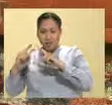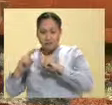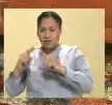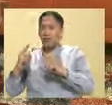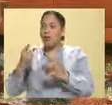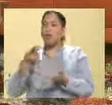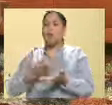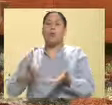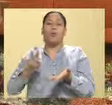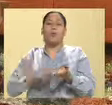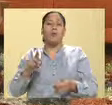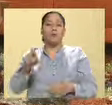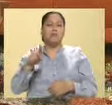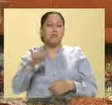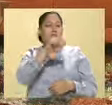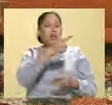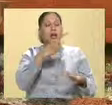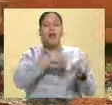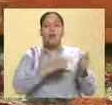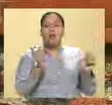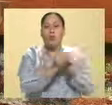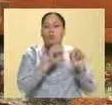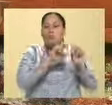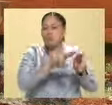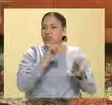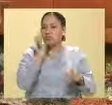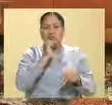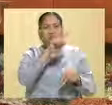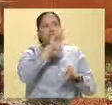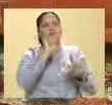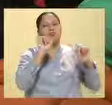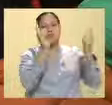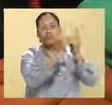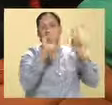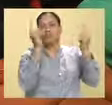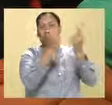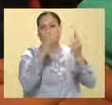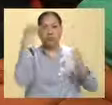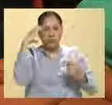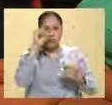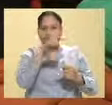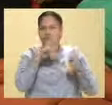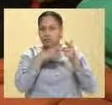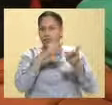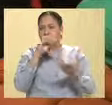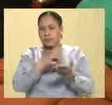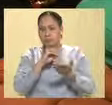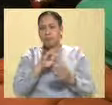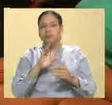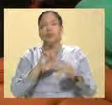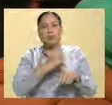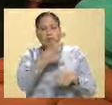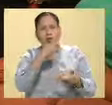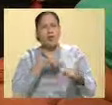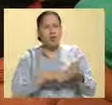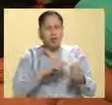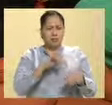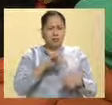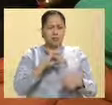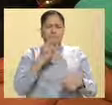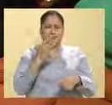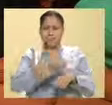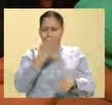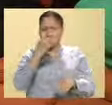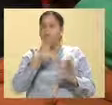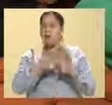siempre detrás del trabajo sexual. Por eso también ha podido haber en algunos momentos situaciones irregulares y que se han convertido